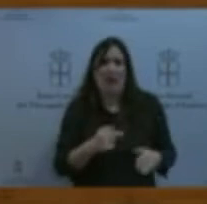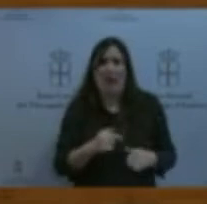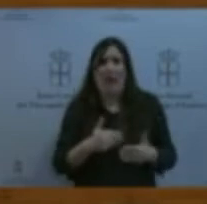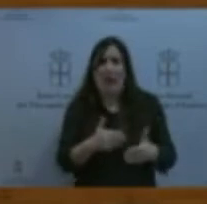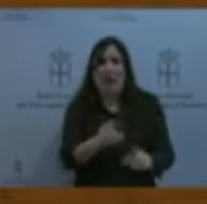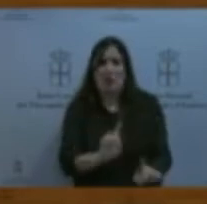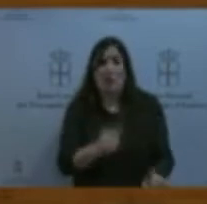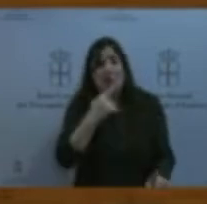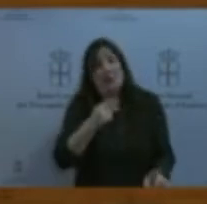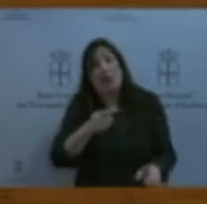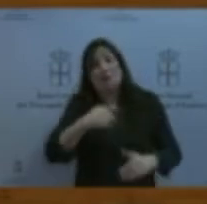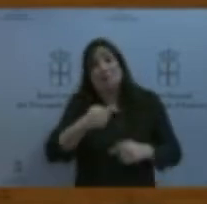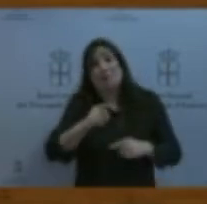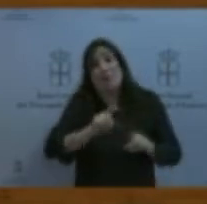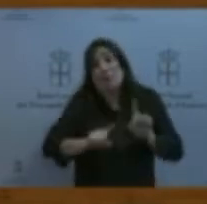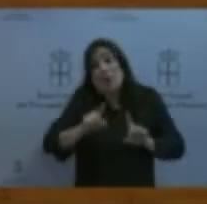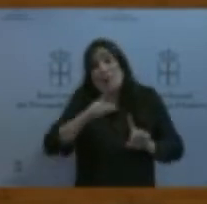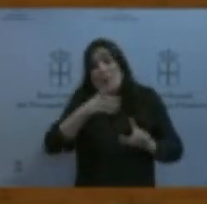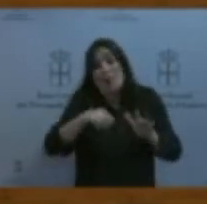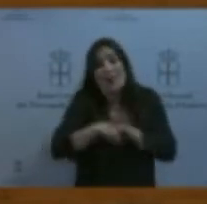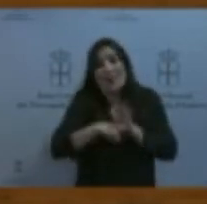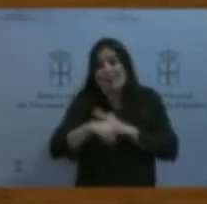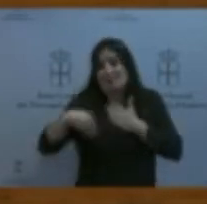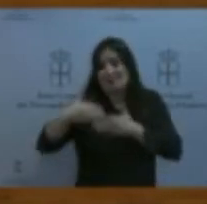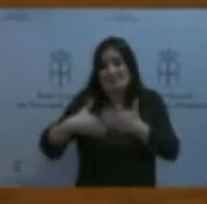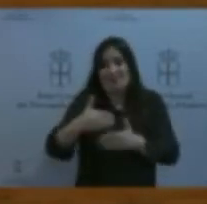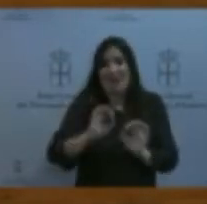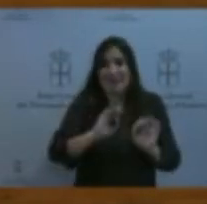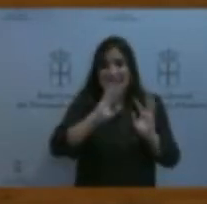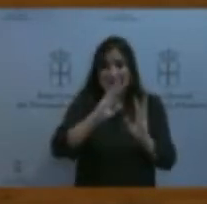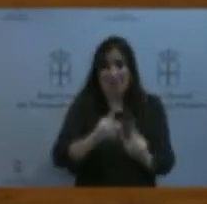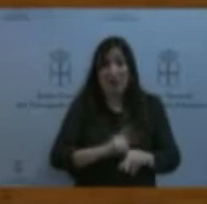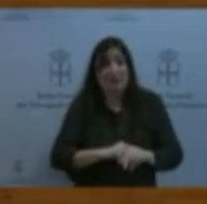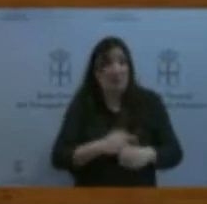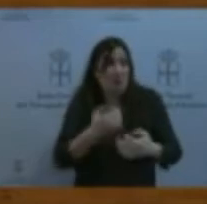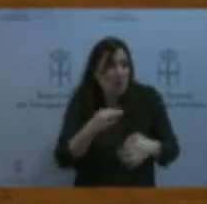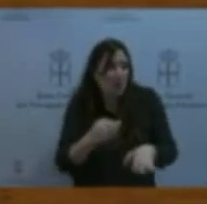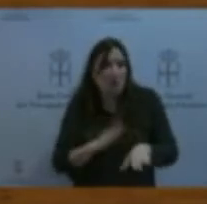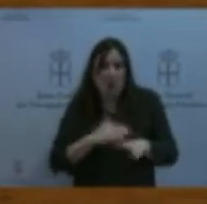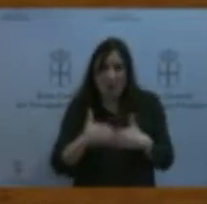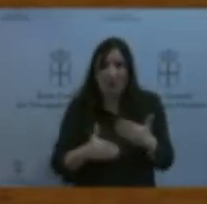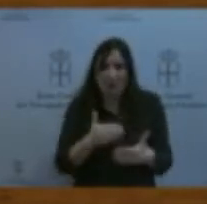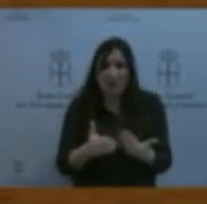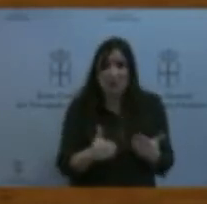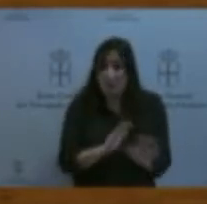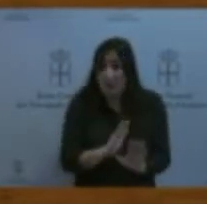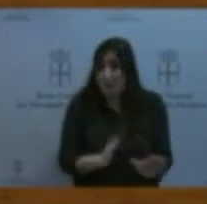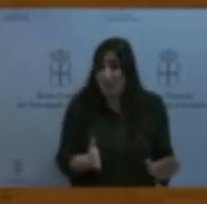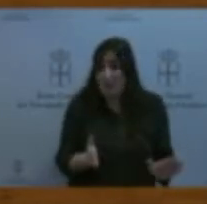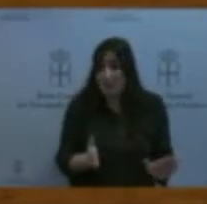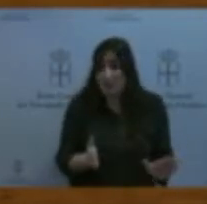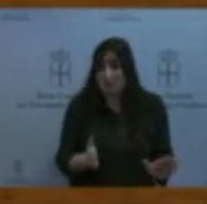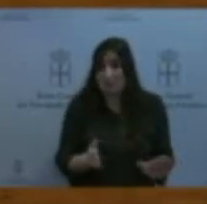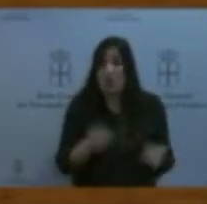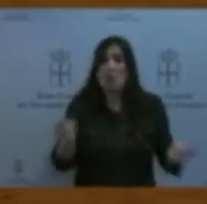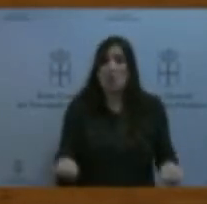tiempo razonable o que era un tiempo razonable el que habían empleado ustedes en finalmente publicar esa resolución de 20 de junio